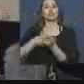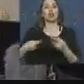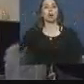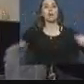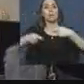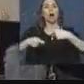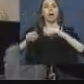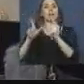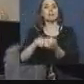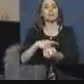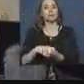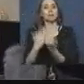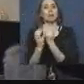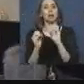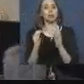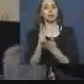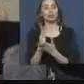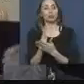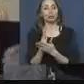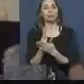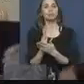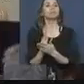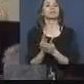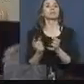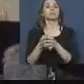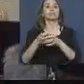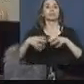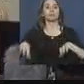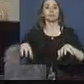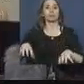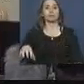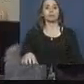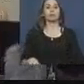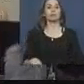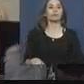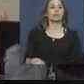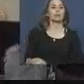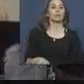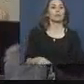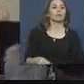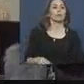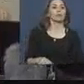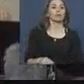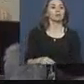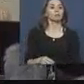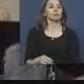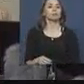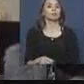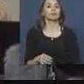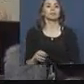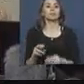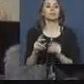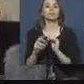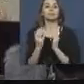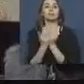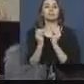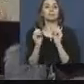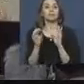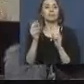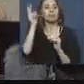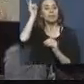nuestra educación escolar, señalando que la segregación se ve acentuada en relación a los indígenas y a los